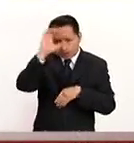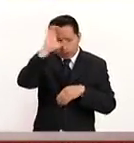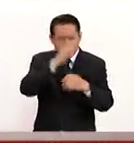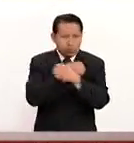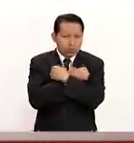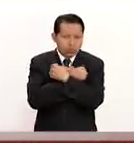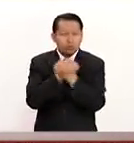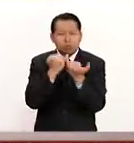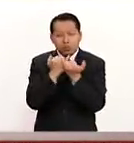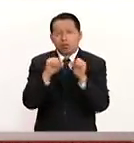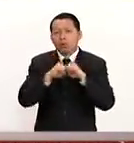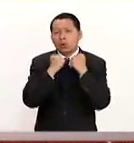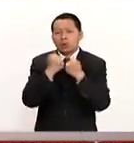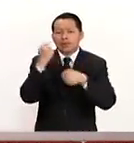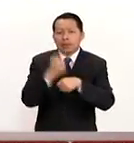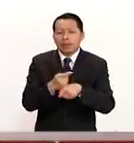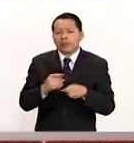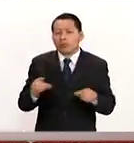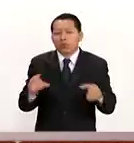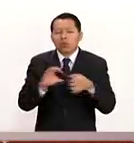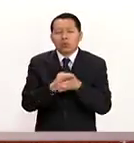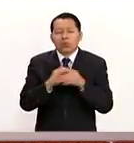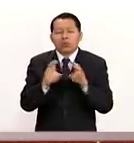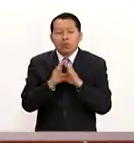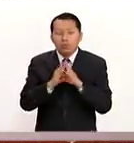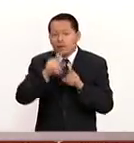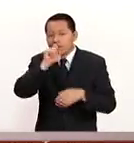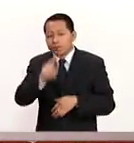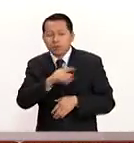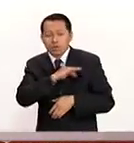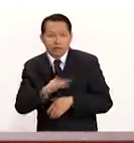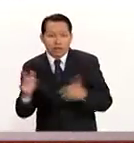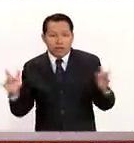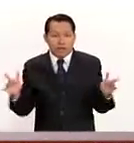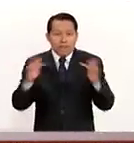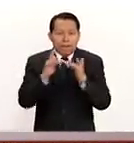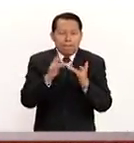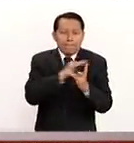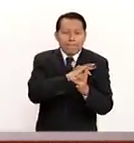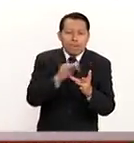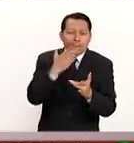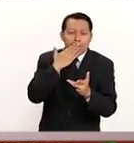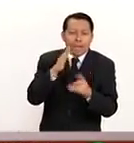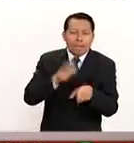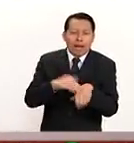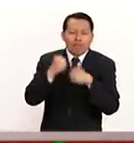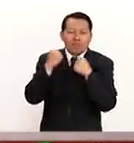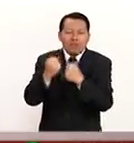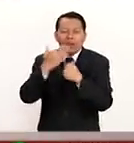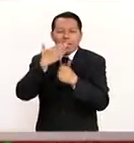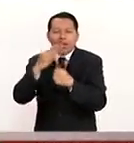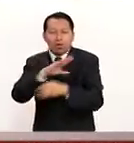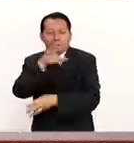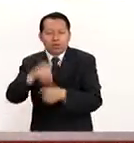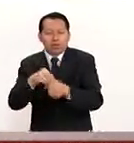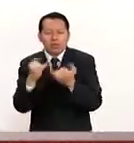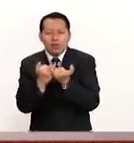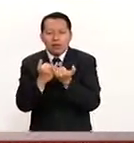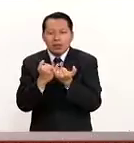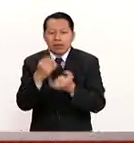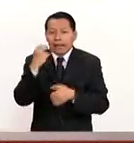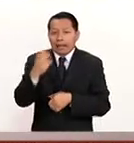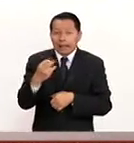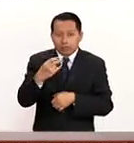educación, obviamente, y la sociedad, en el afán justamente esto, ¿no? De crear un vínculo que cada vez se vuelva más sólido, más fuerte, y que finalmente se